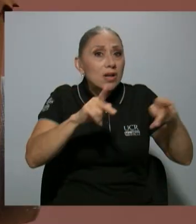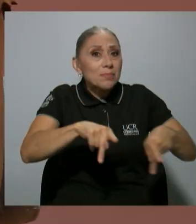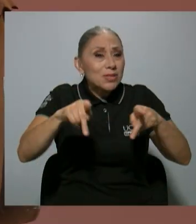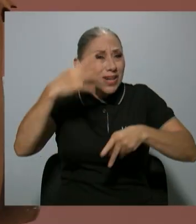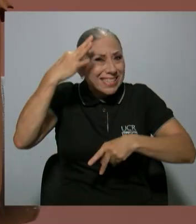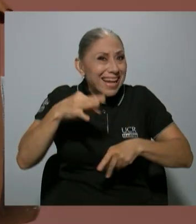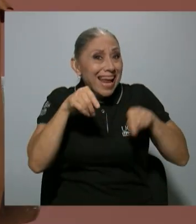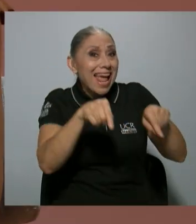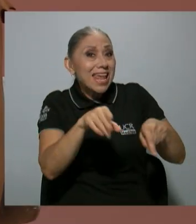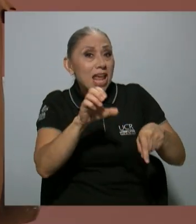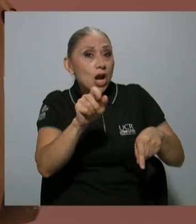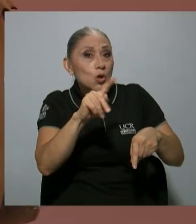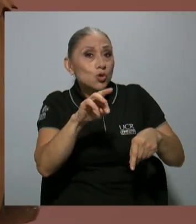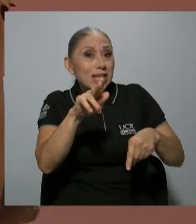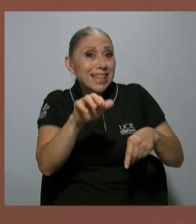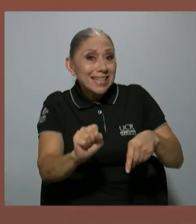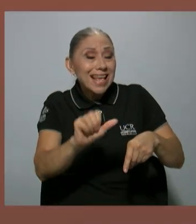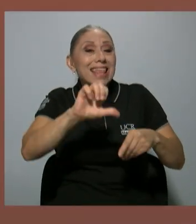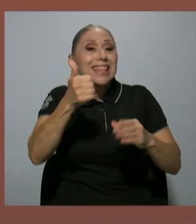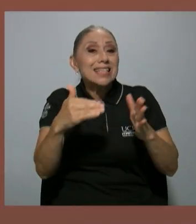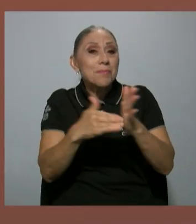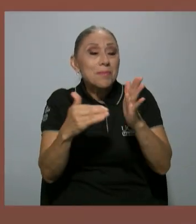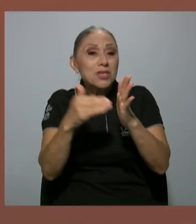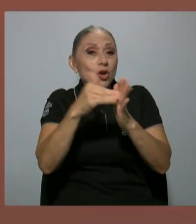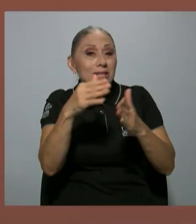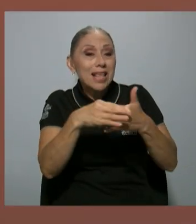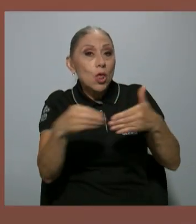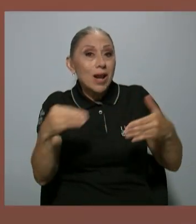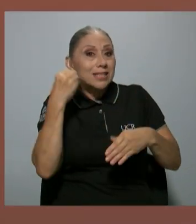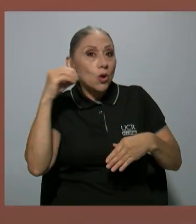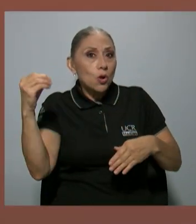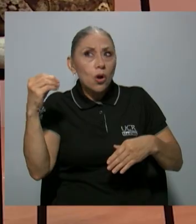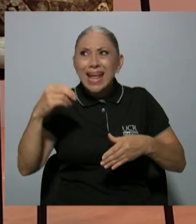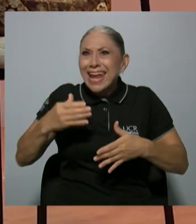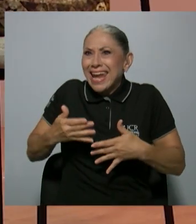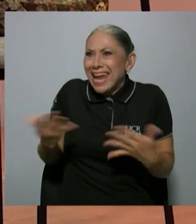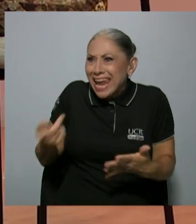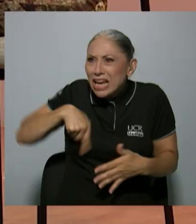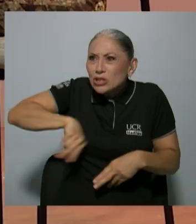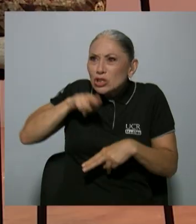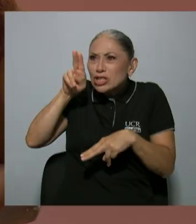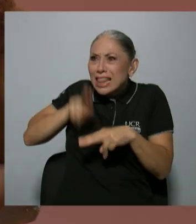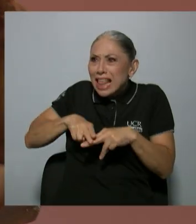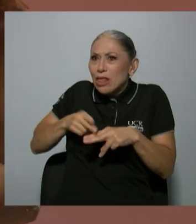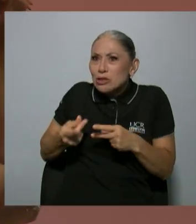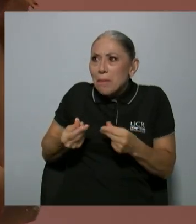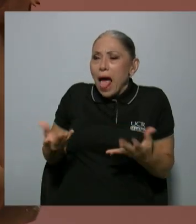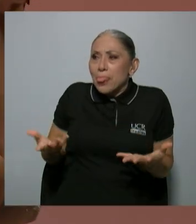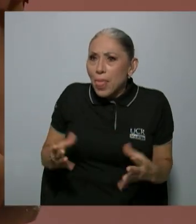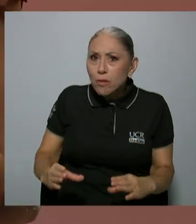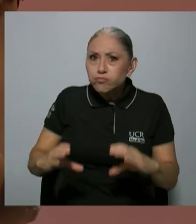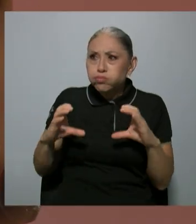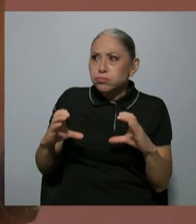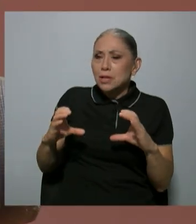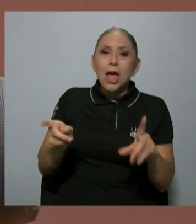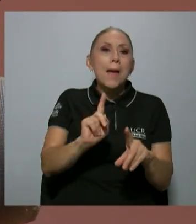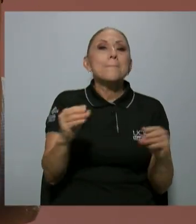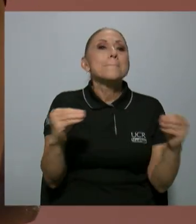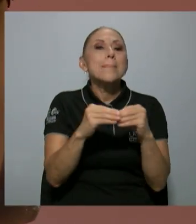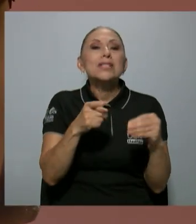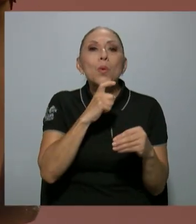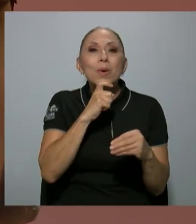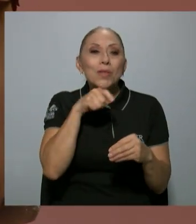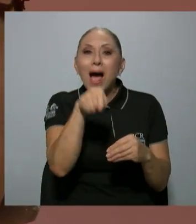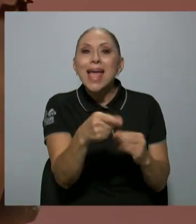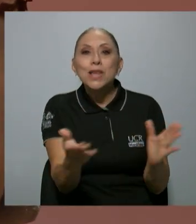hay 10.000 millones de dólares en oro. ¿Qué? O sea, estamos sentados en un montón de plata. Mira, es un poco más complejo que eso, porque la plata no está ahí para